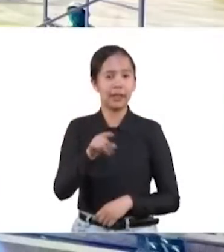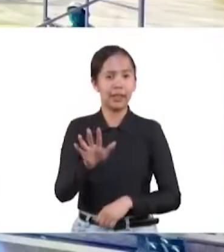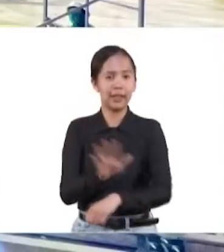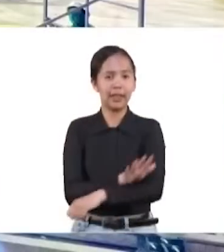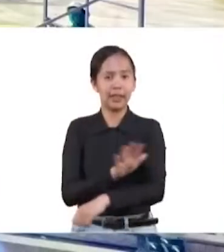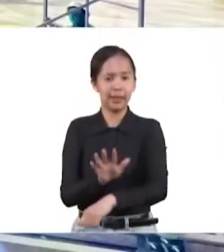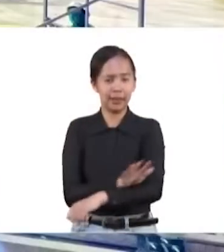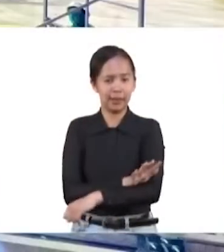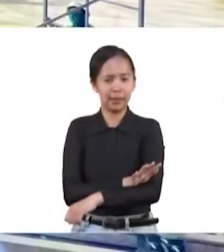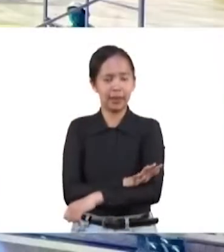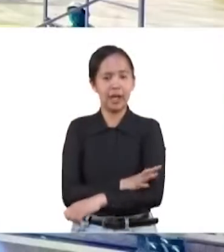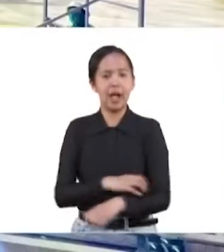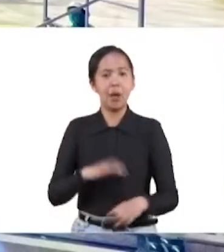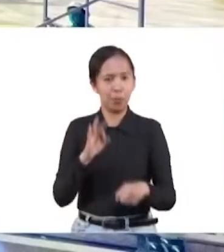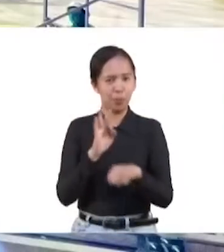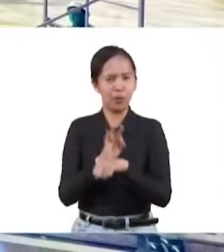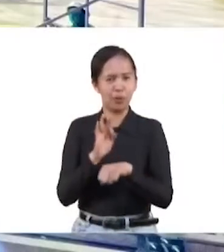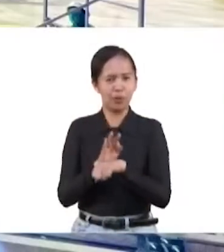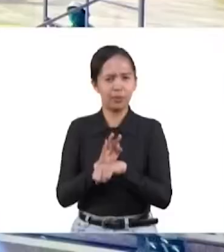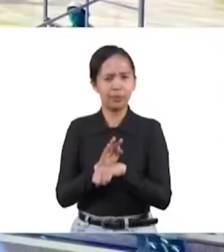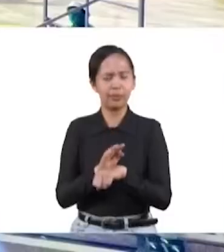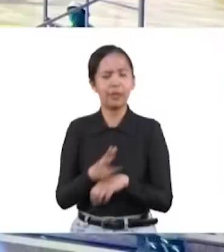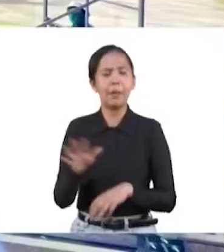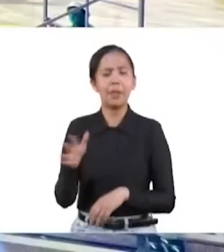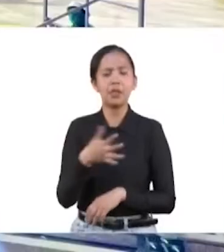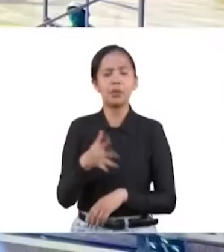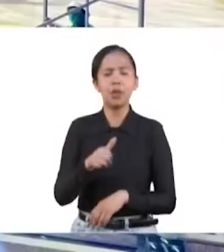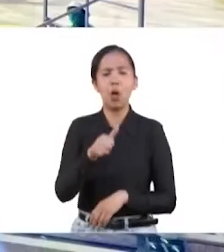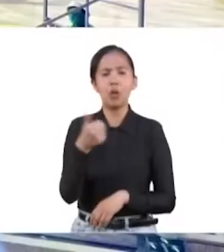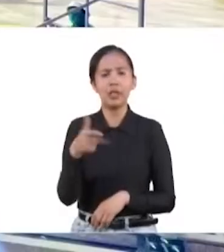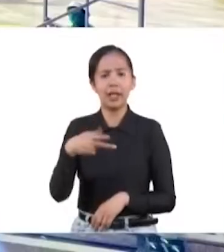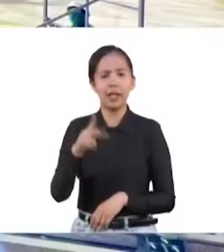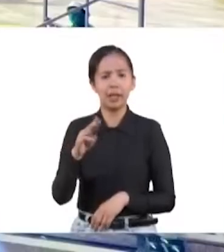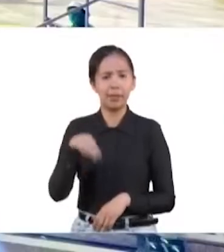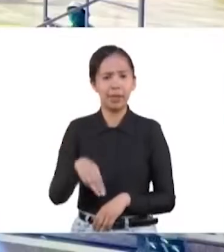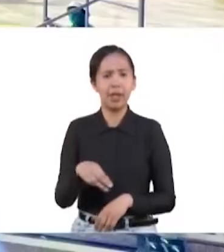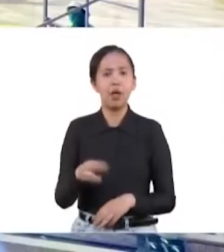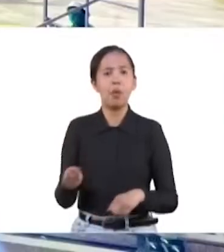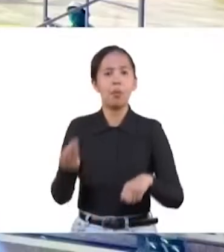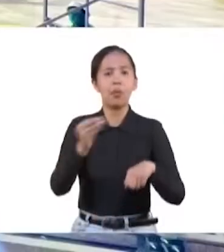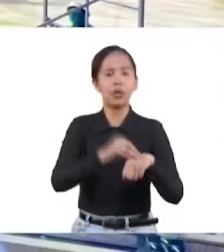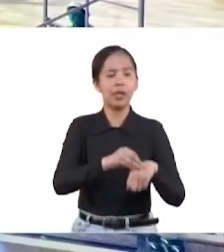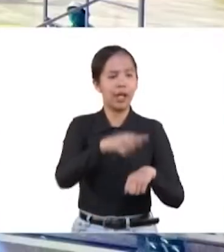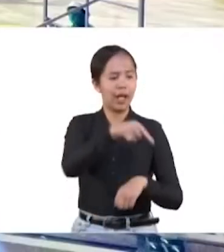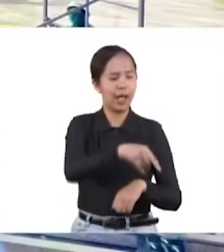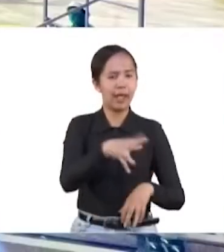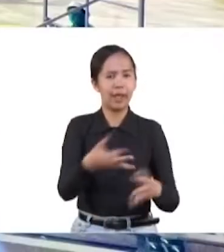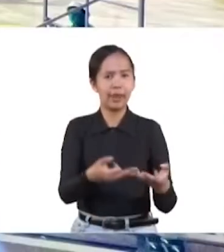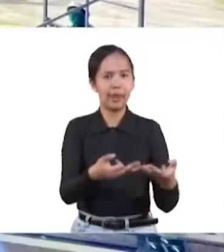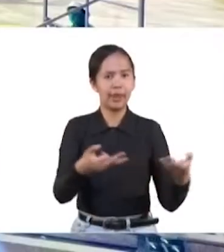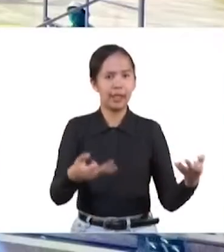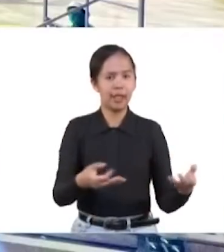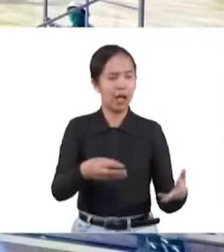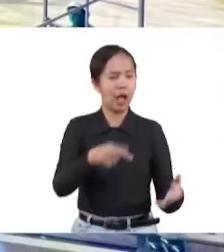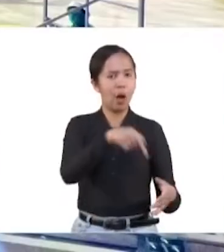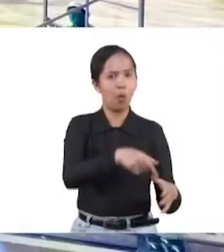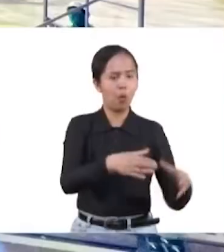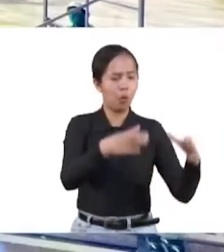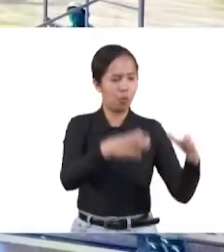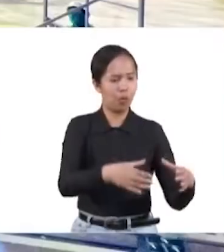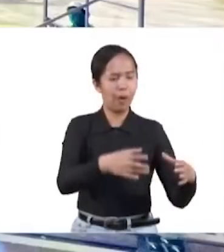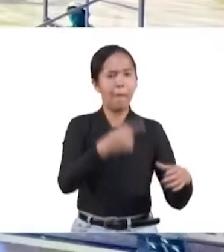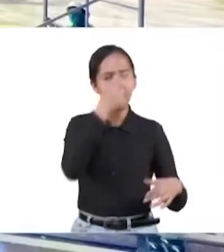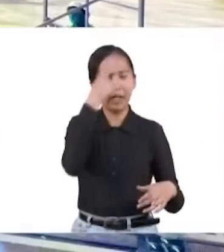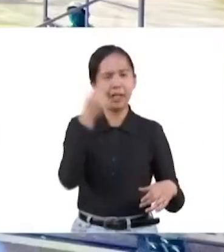eléctrica y equipos, a lo largo de los 11 kilómetros se ha instalado un sistema de tierras conformado por 200 pozos con